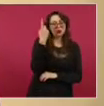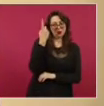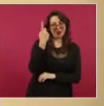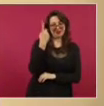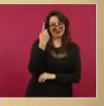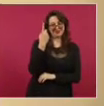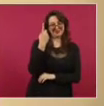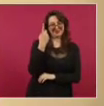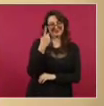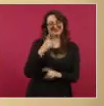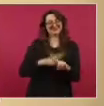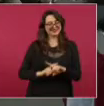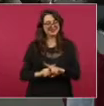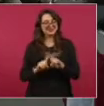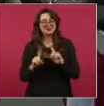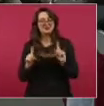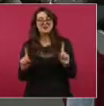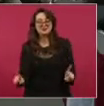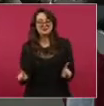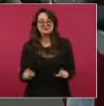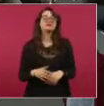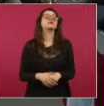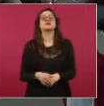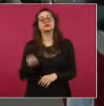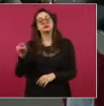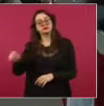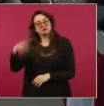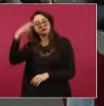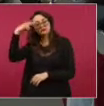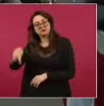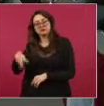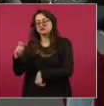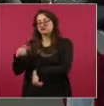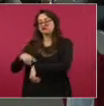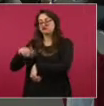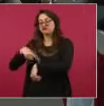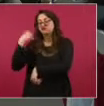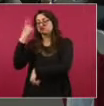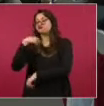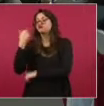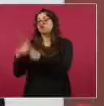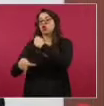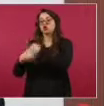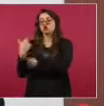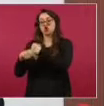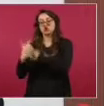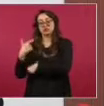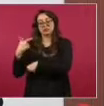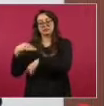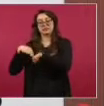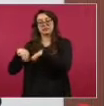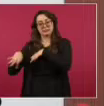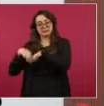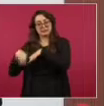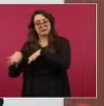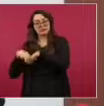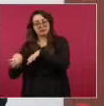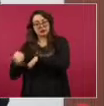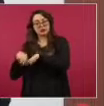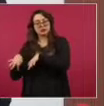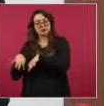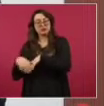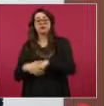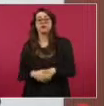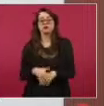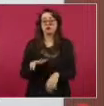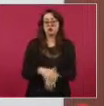fuese poco, la jornada laboral exigida a los mexicanos era en promedio de 12 horas. Por esa causa, el